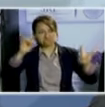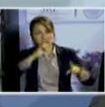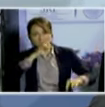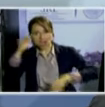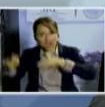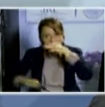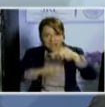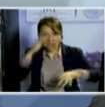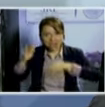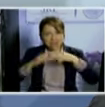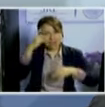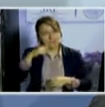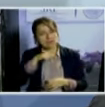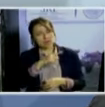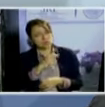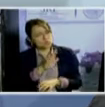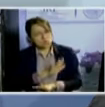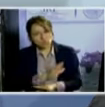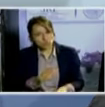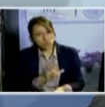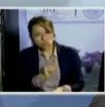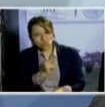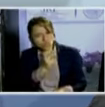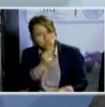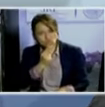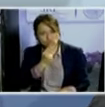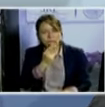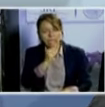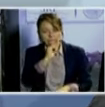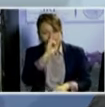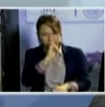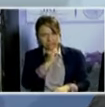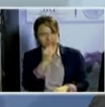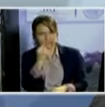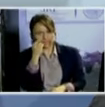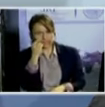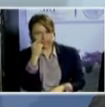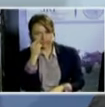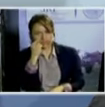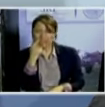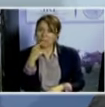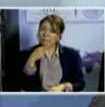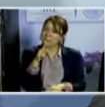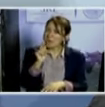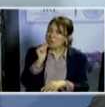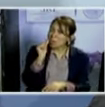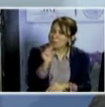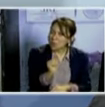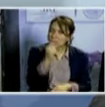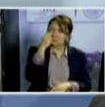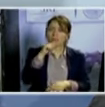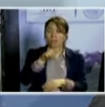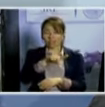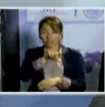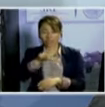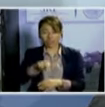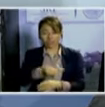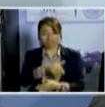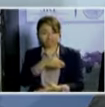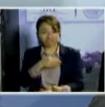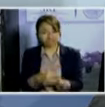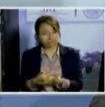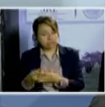el tratamiento y la rehabilitación. Y cuando hablamos de la rehabilitación, nosotros hablamos de prevención terciaria, y si hay un